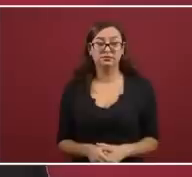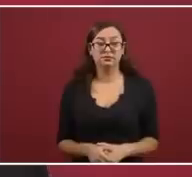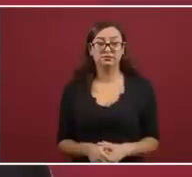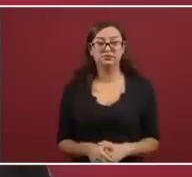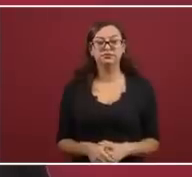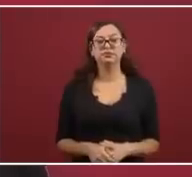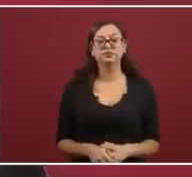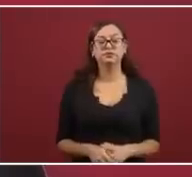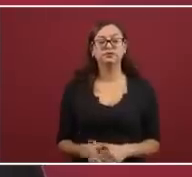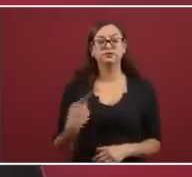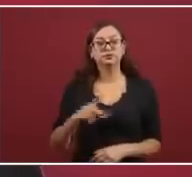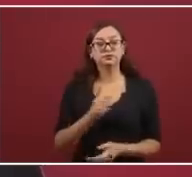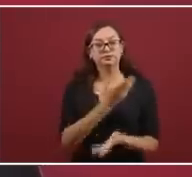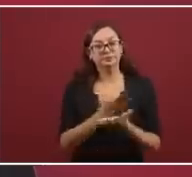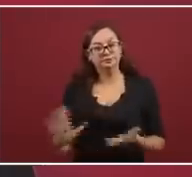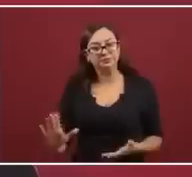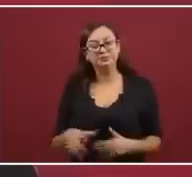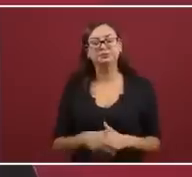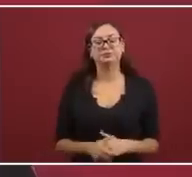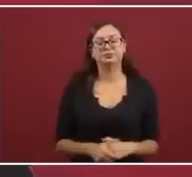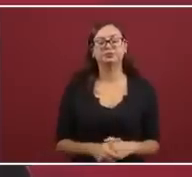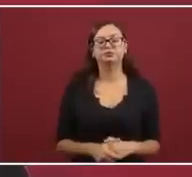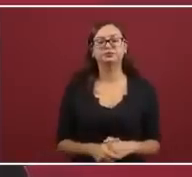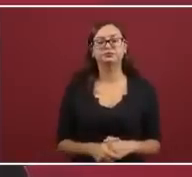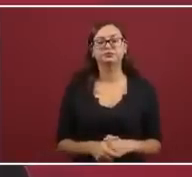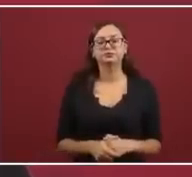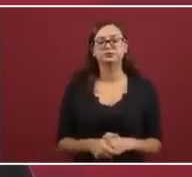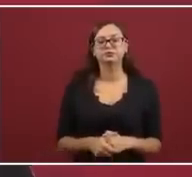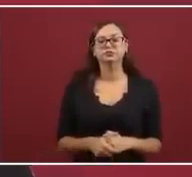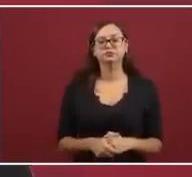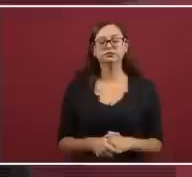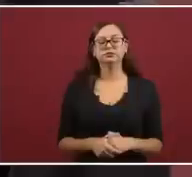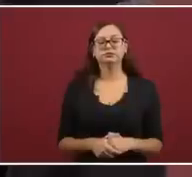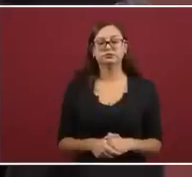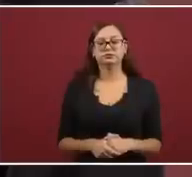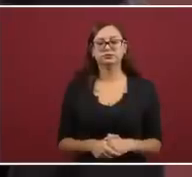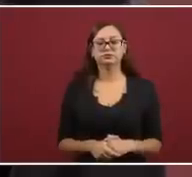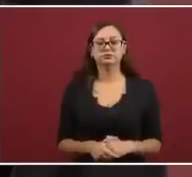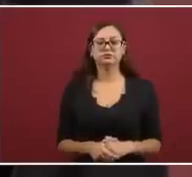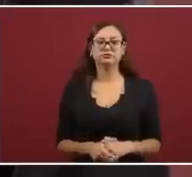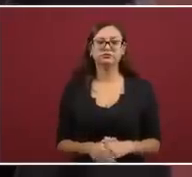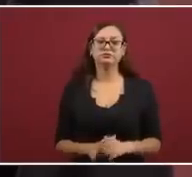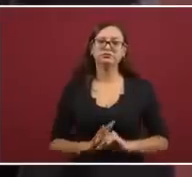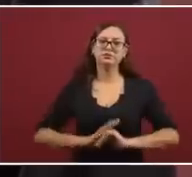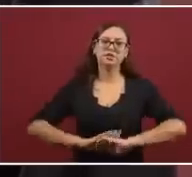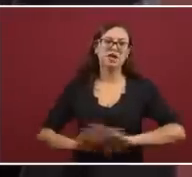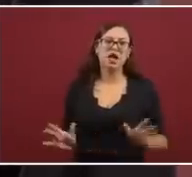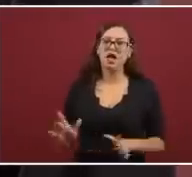Pero además, ya están tan desprestigiados